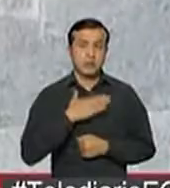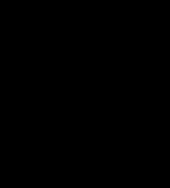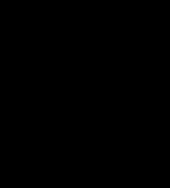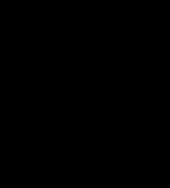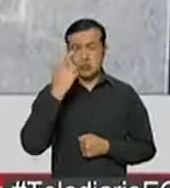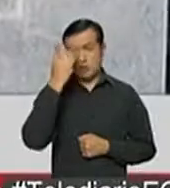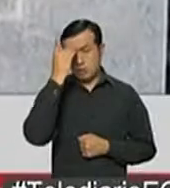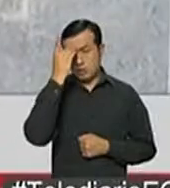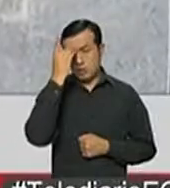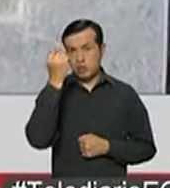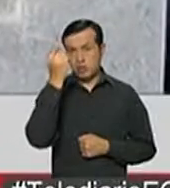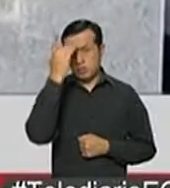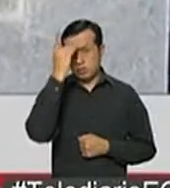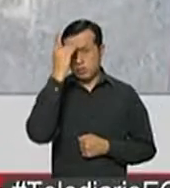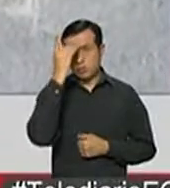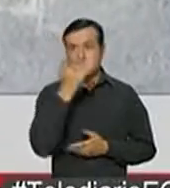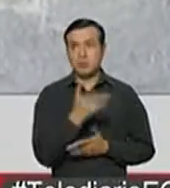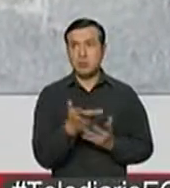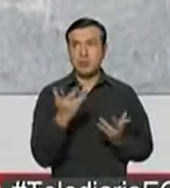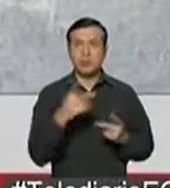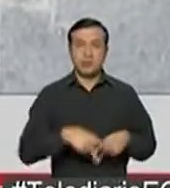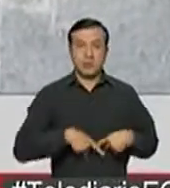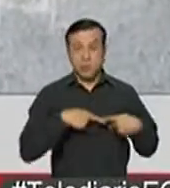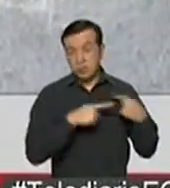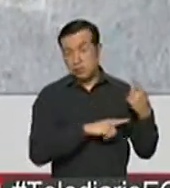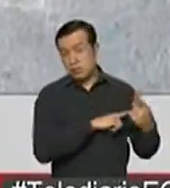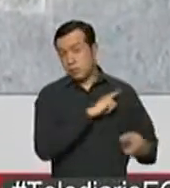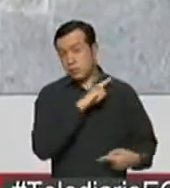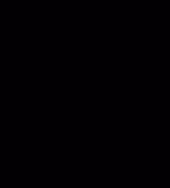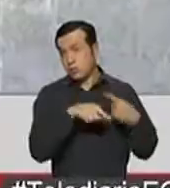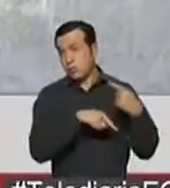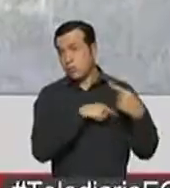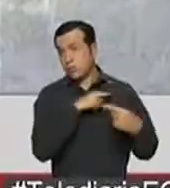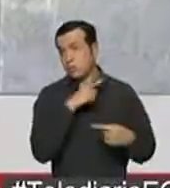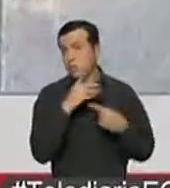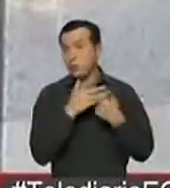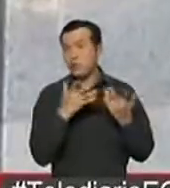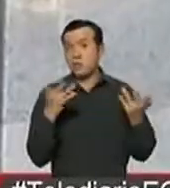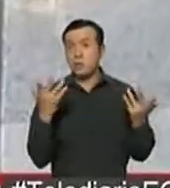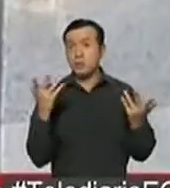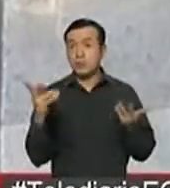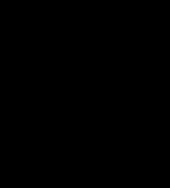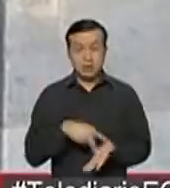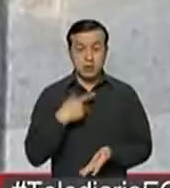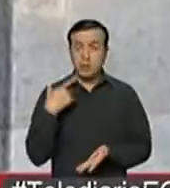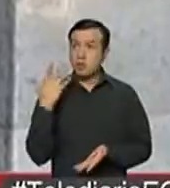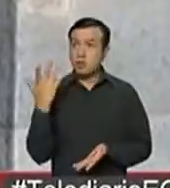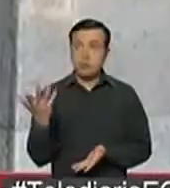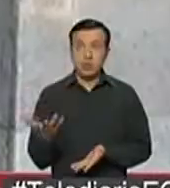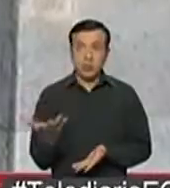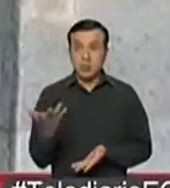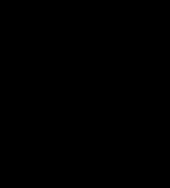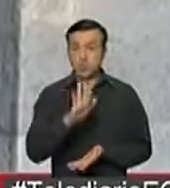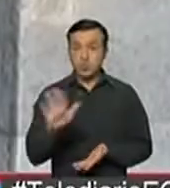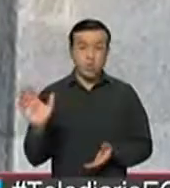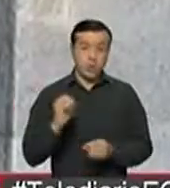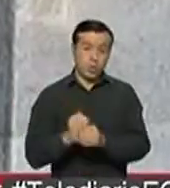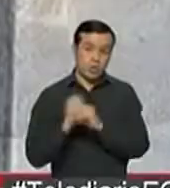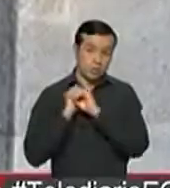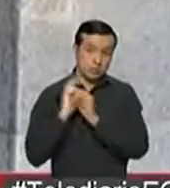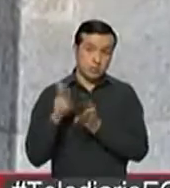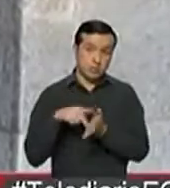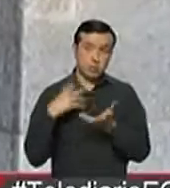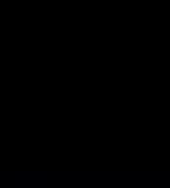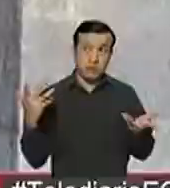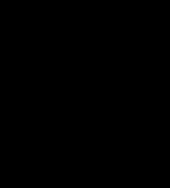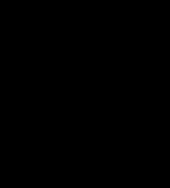plato y yo he sobrevivido, cuando no me la han pagado, teniendo ellos la obligación de hacerlo,